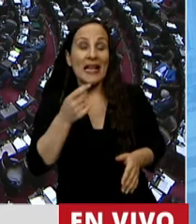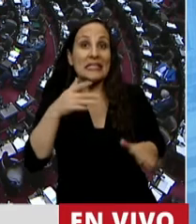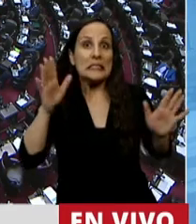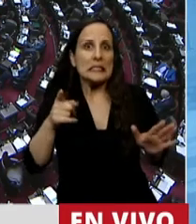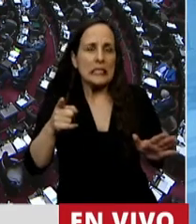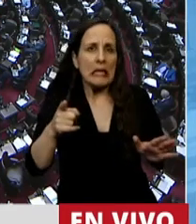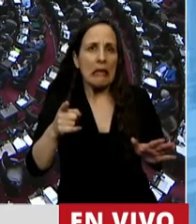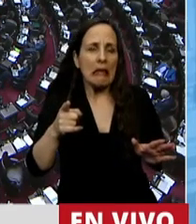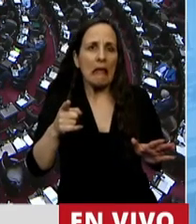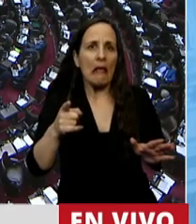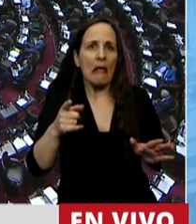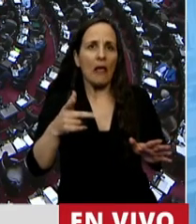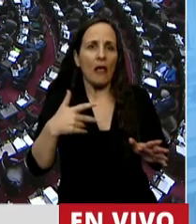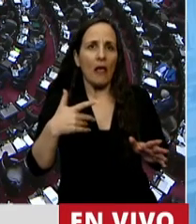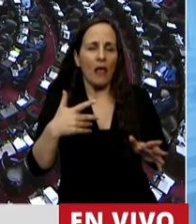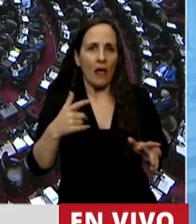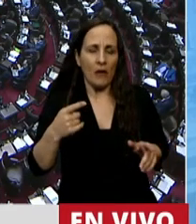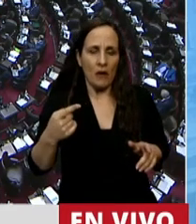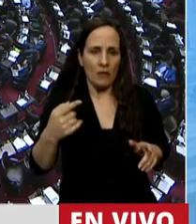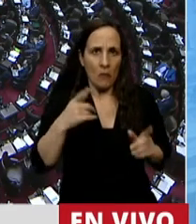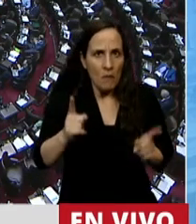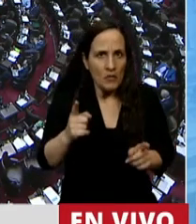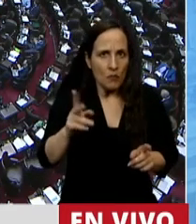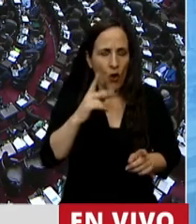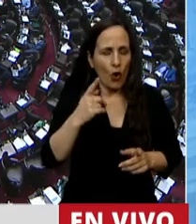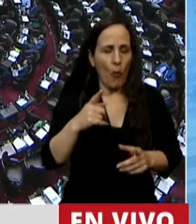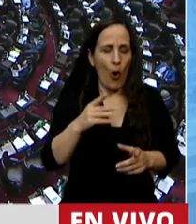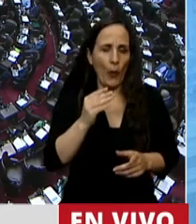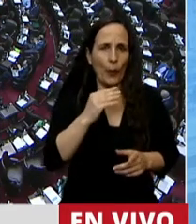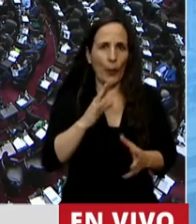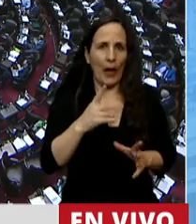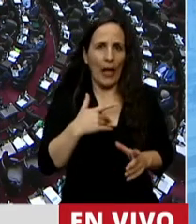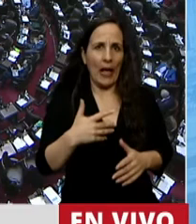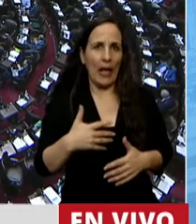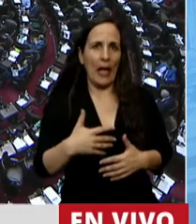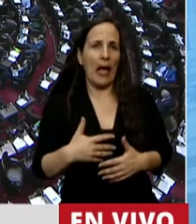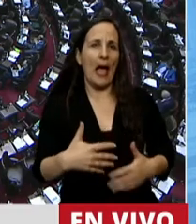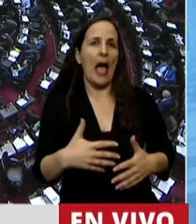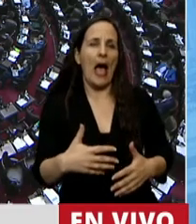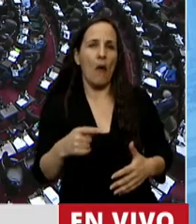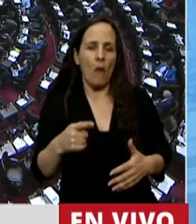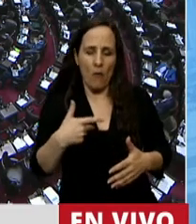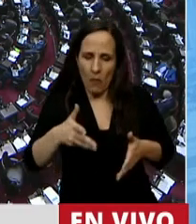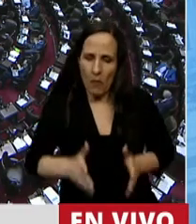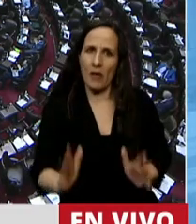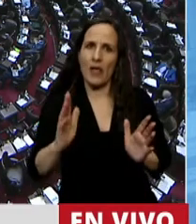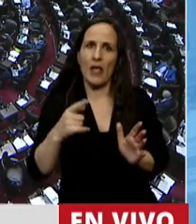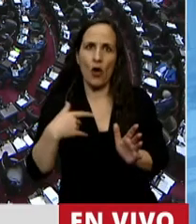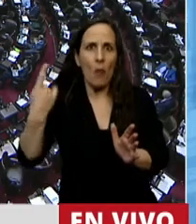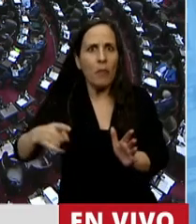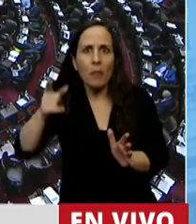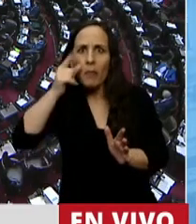si atentaba contra su honor el hecho de haber quedado embarazada por haber tenido un hijo ilegítimo, por